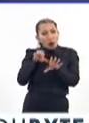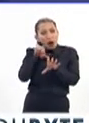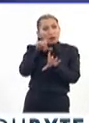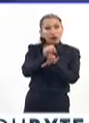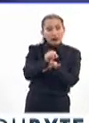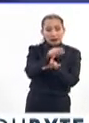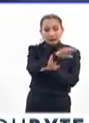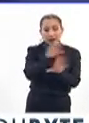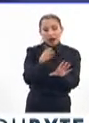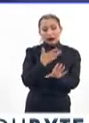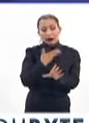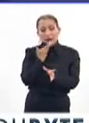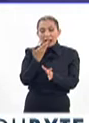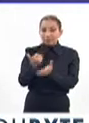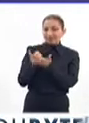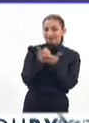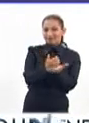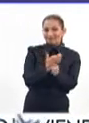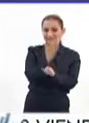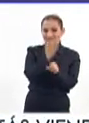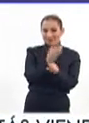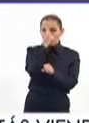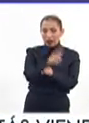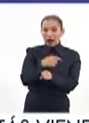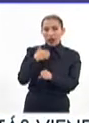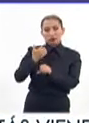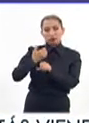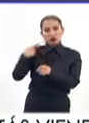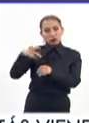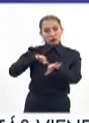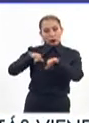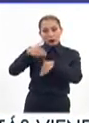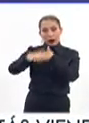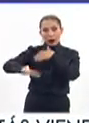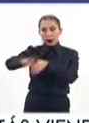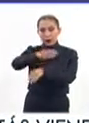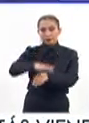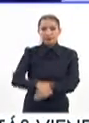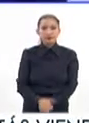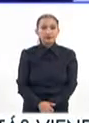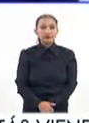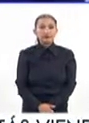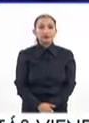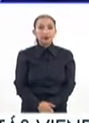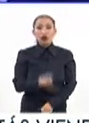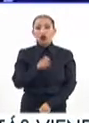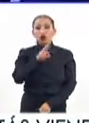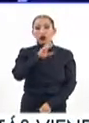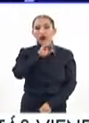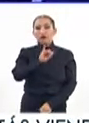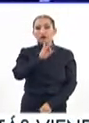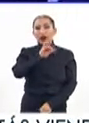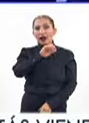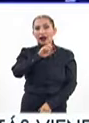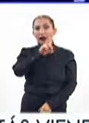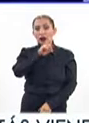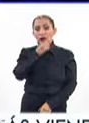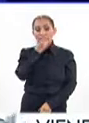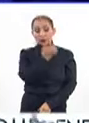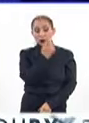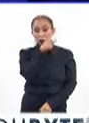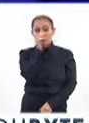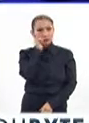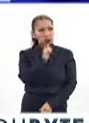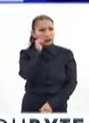digamos, a ella y que tengan ellos las herramientas suficientes para practicar en este siglo. El doctor Fajardo aseguró que la